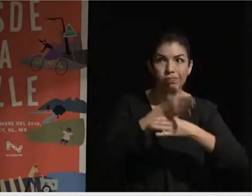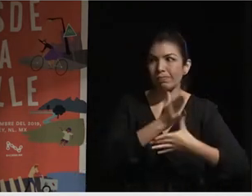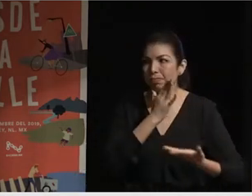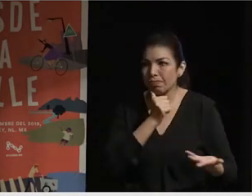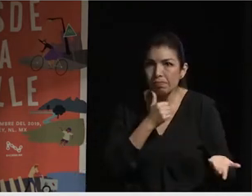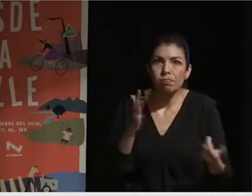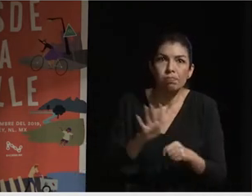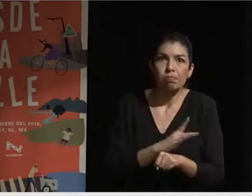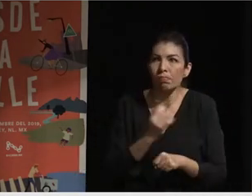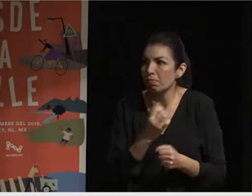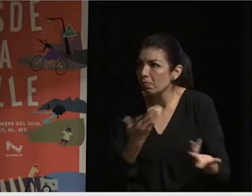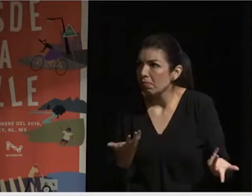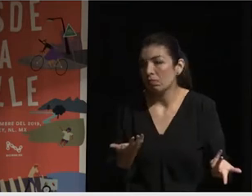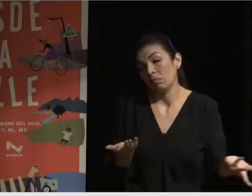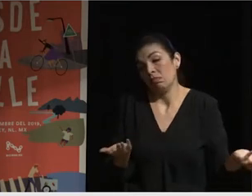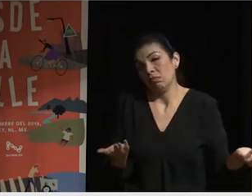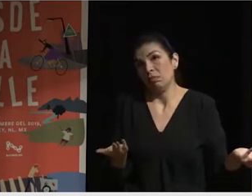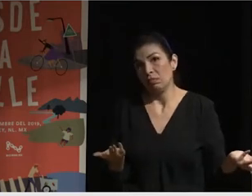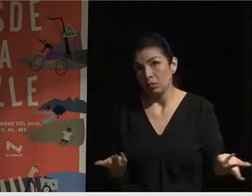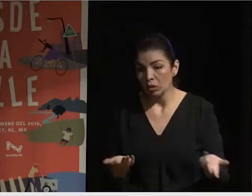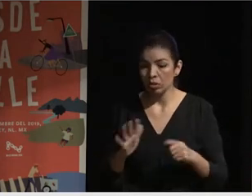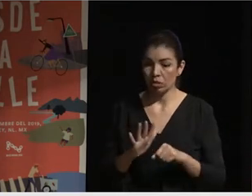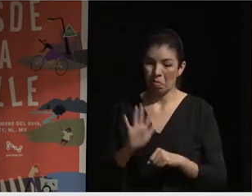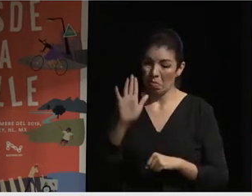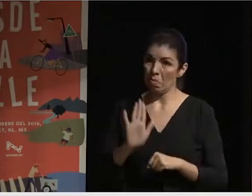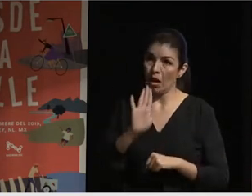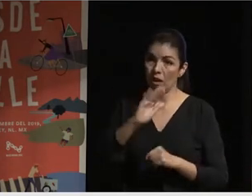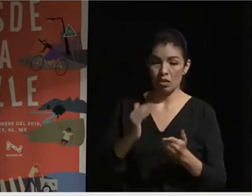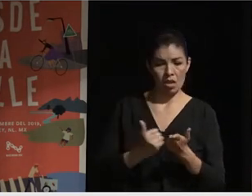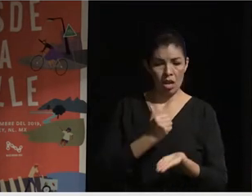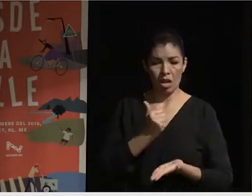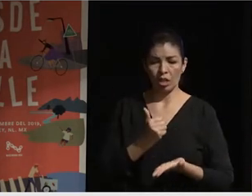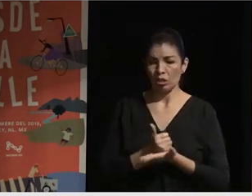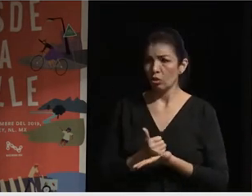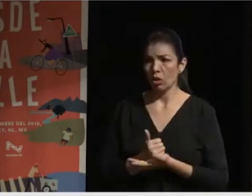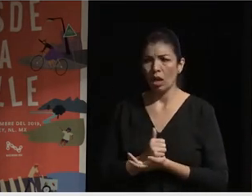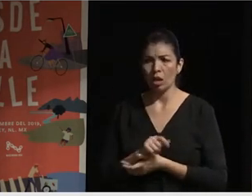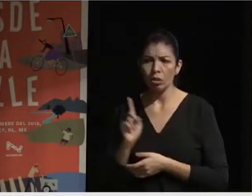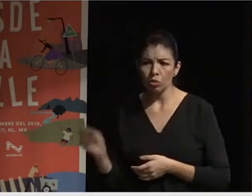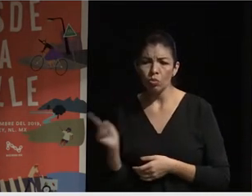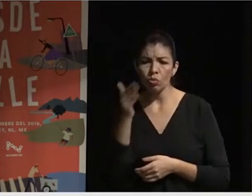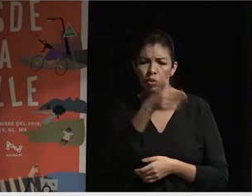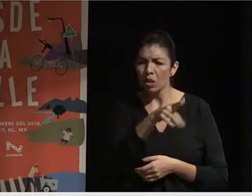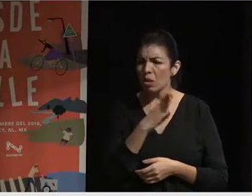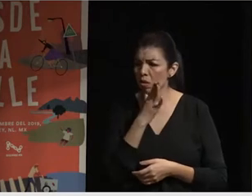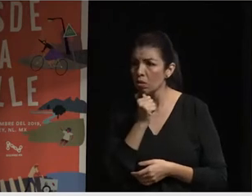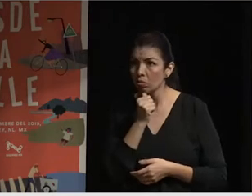a que tus derechos no sean vulnerados, a que tengas también un derecho inclusive a poder moverte por la ciudad.